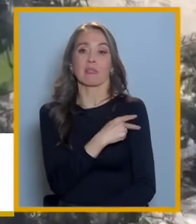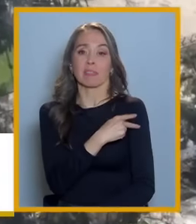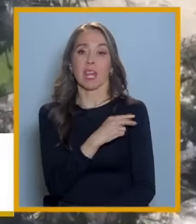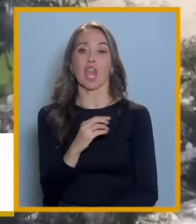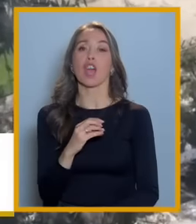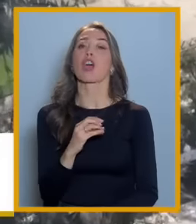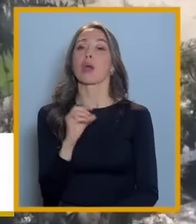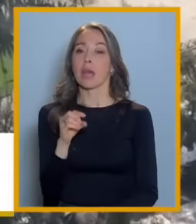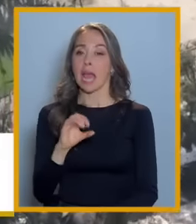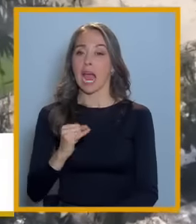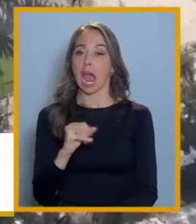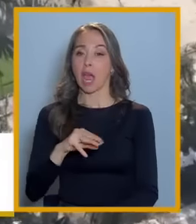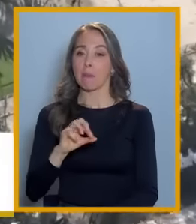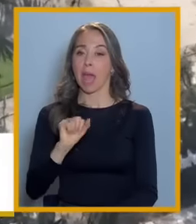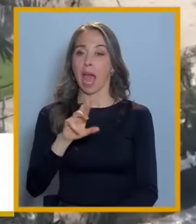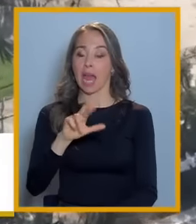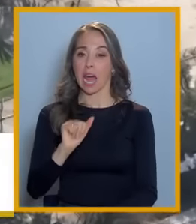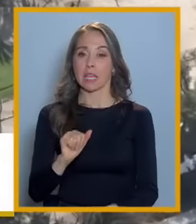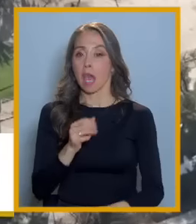Aliaga Carrasco.